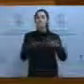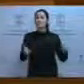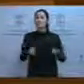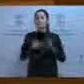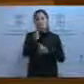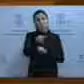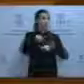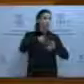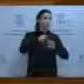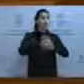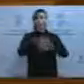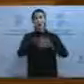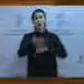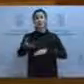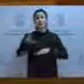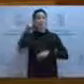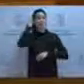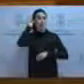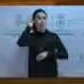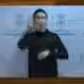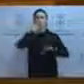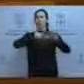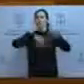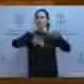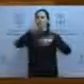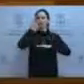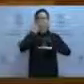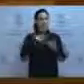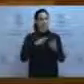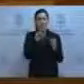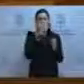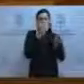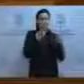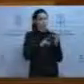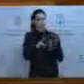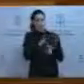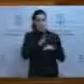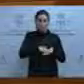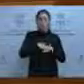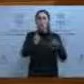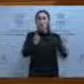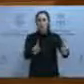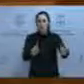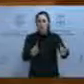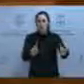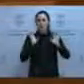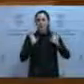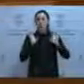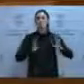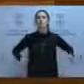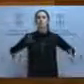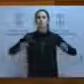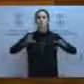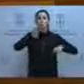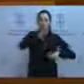ustedes hacen unos discursos muy enrevesados y muy complicados. Que si es que la crisis, de que no, la comunidad